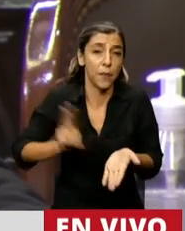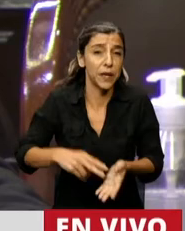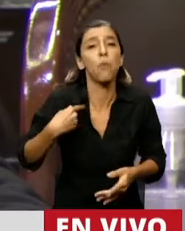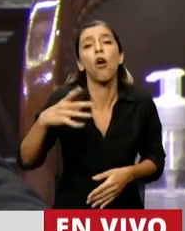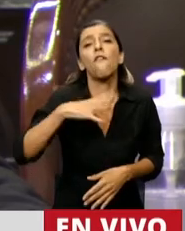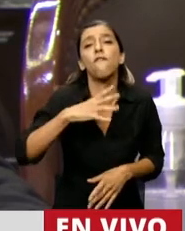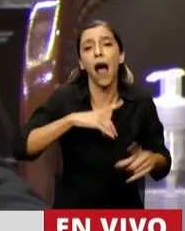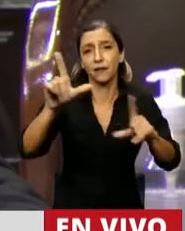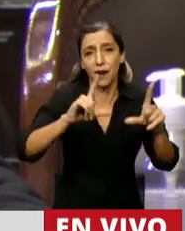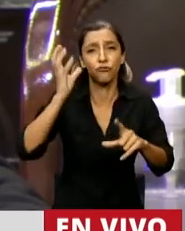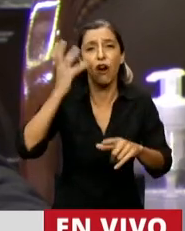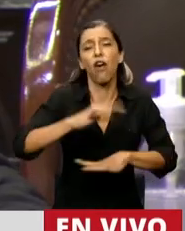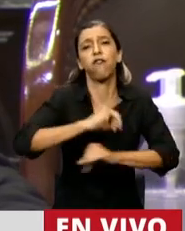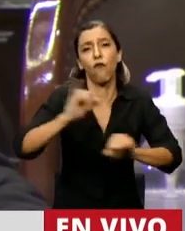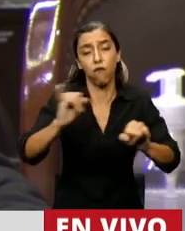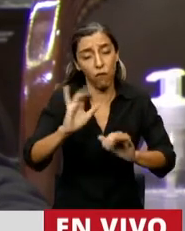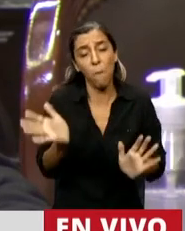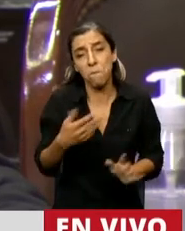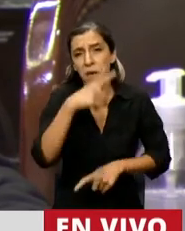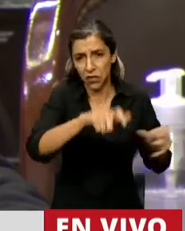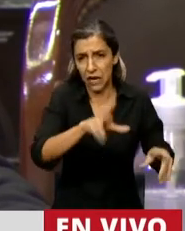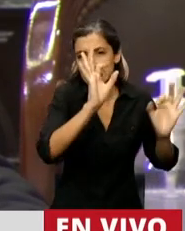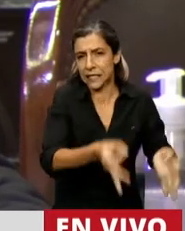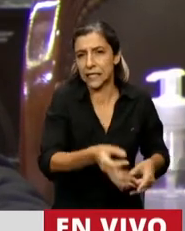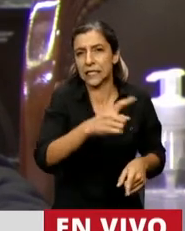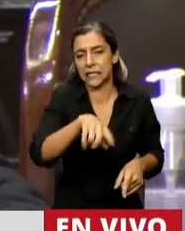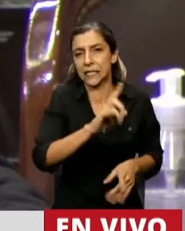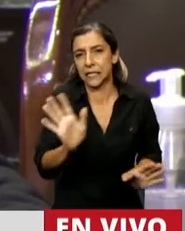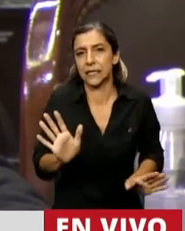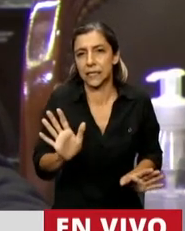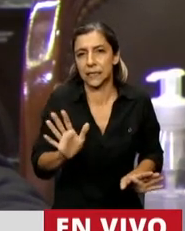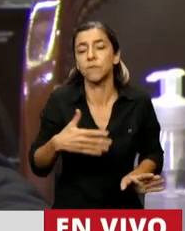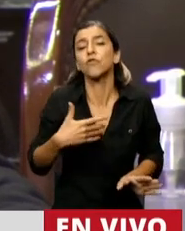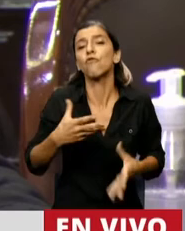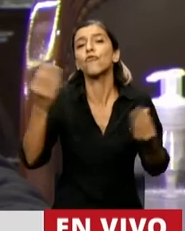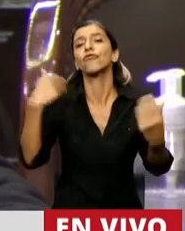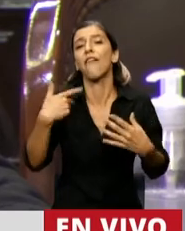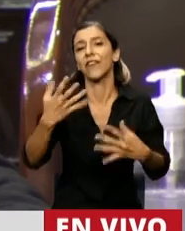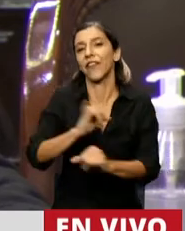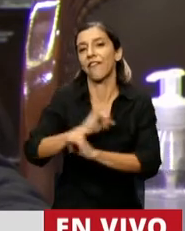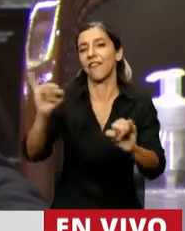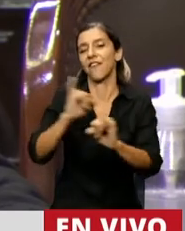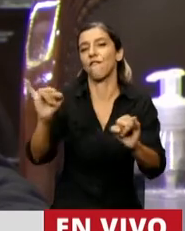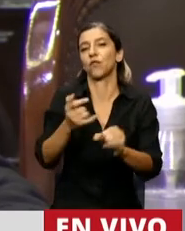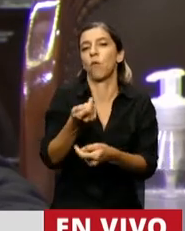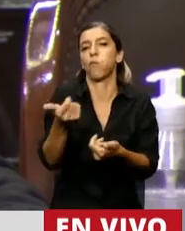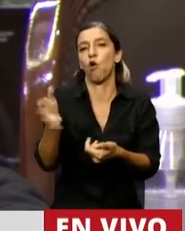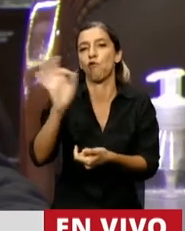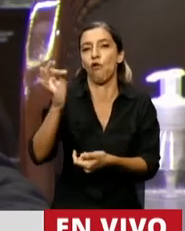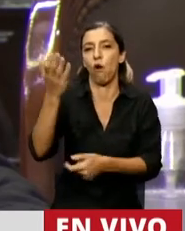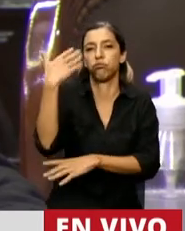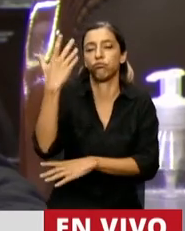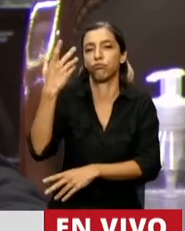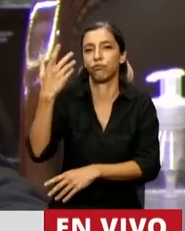percibe el ciudadano y la ciudadana común, pero no en la medida que muchas veces se difunden o discursos falaces